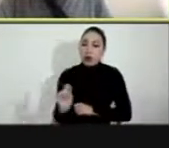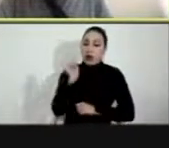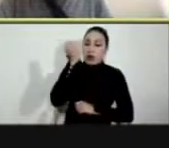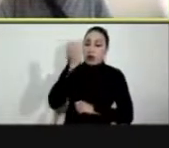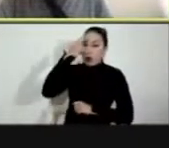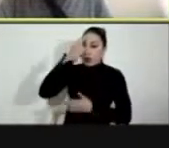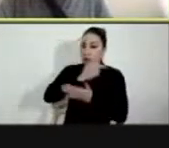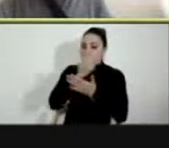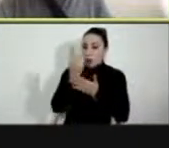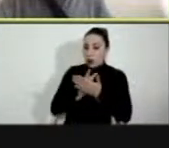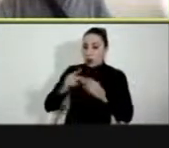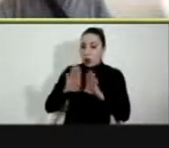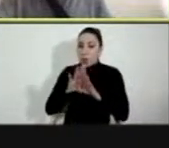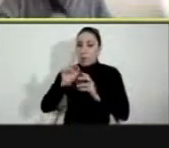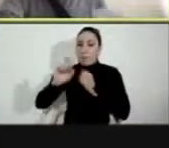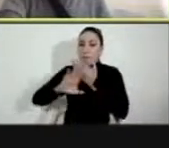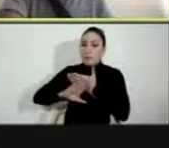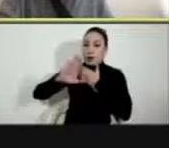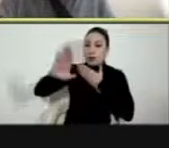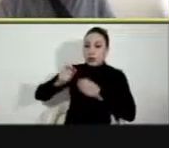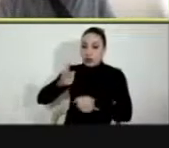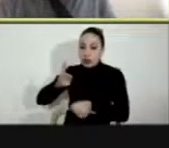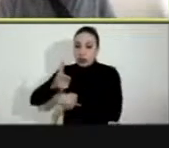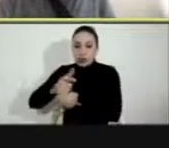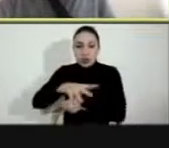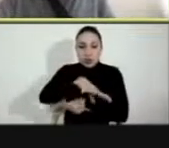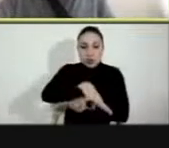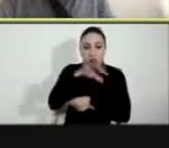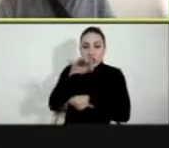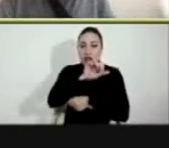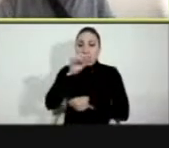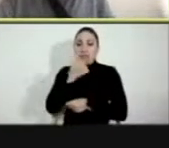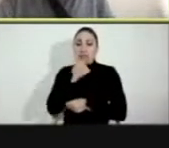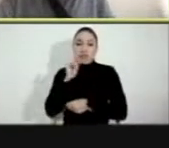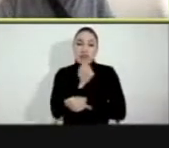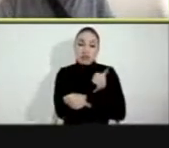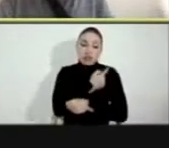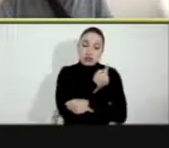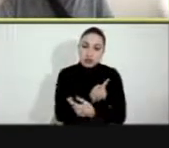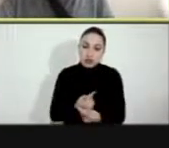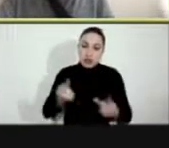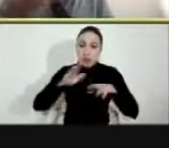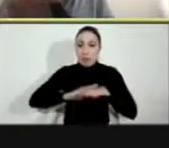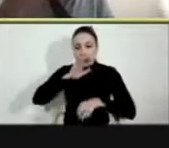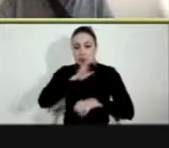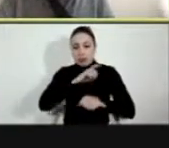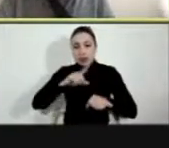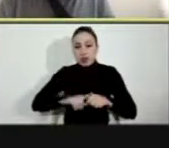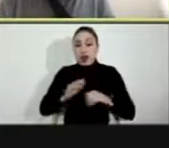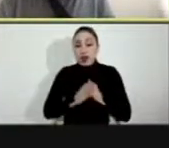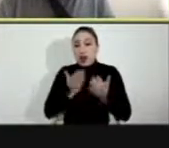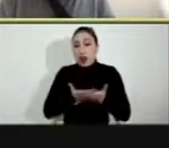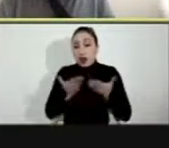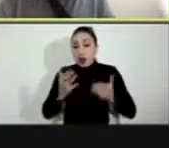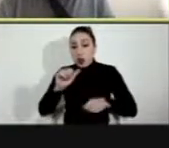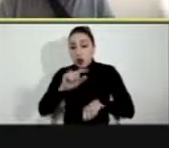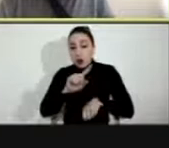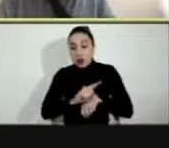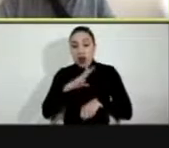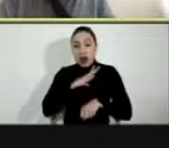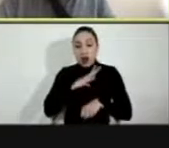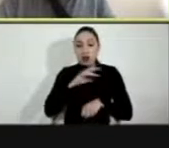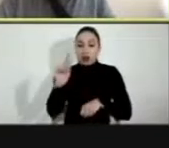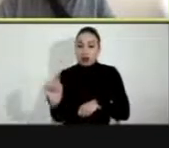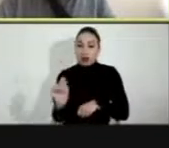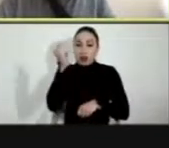recuperación, especialmente de niños. Asimismo, se indica que hoy en día existen medios de comunicación para realizar